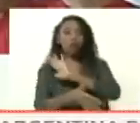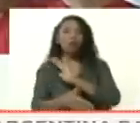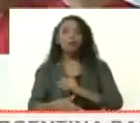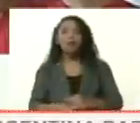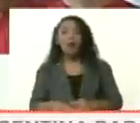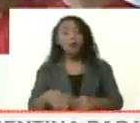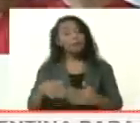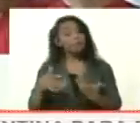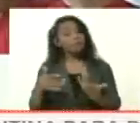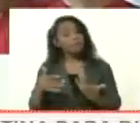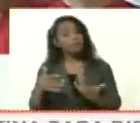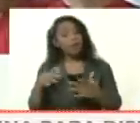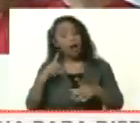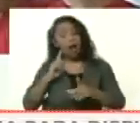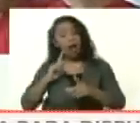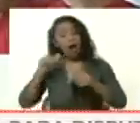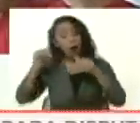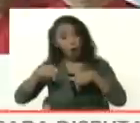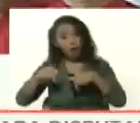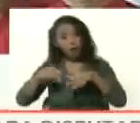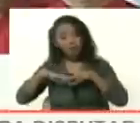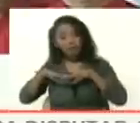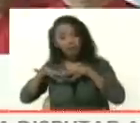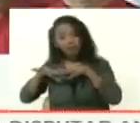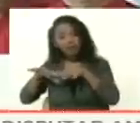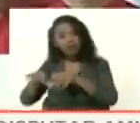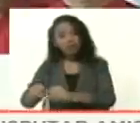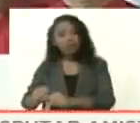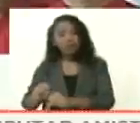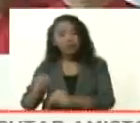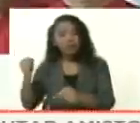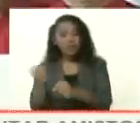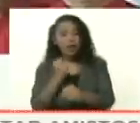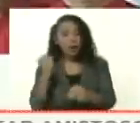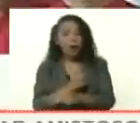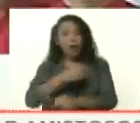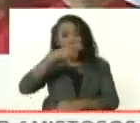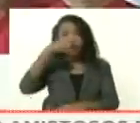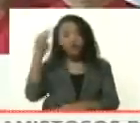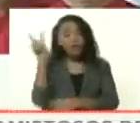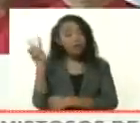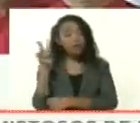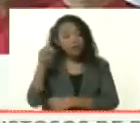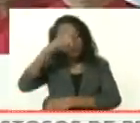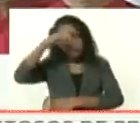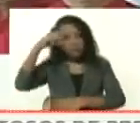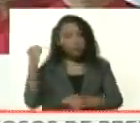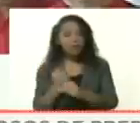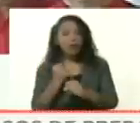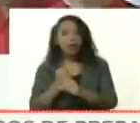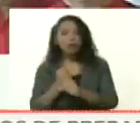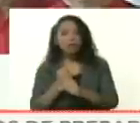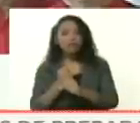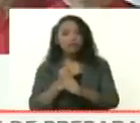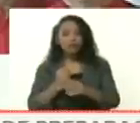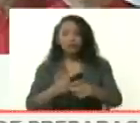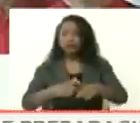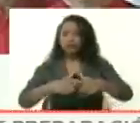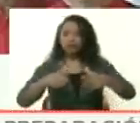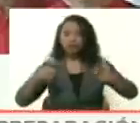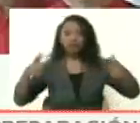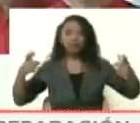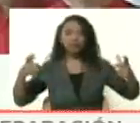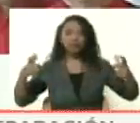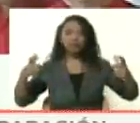que se posesionen hoy a trabajar en Venezuela llevarán una enorme ventaja sobre lo que están